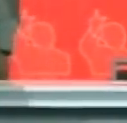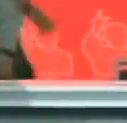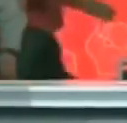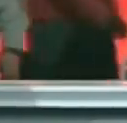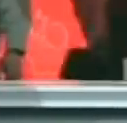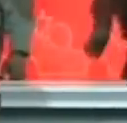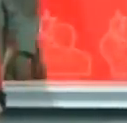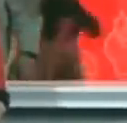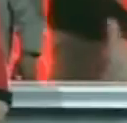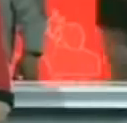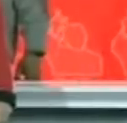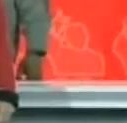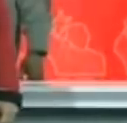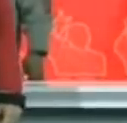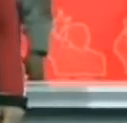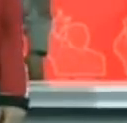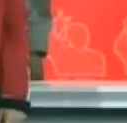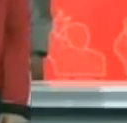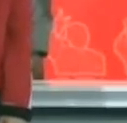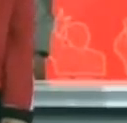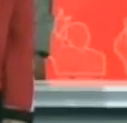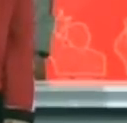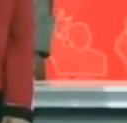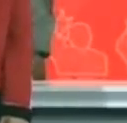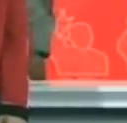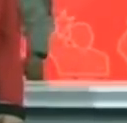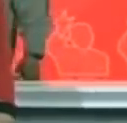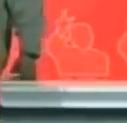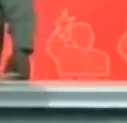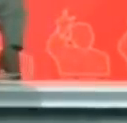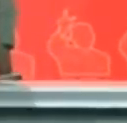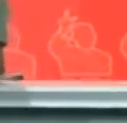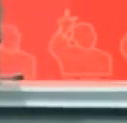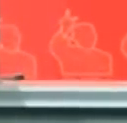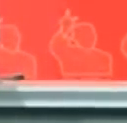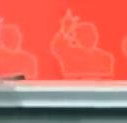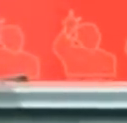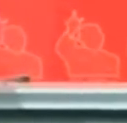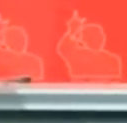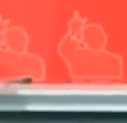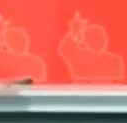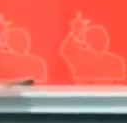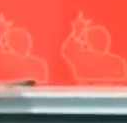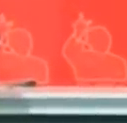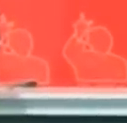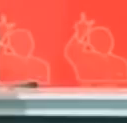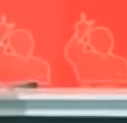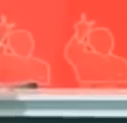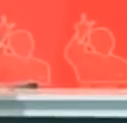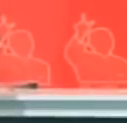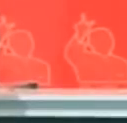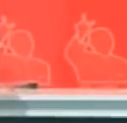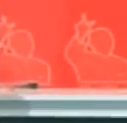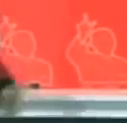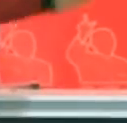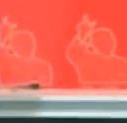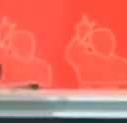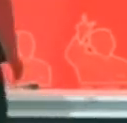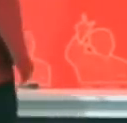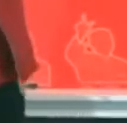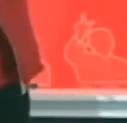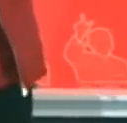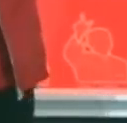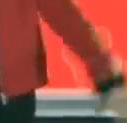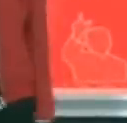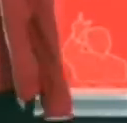revés. Hay que desenmascarar a la mentira, pisotear para que no destruyan